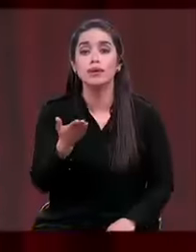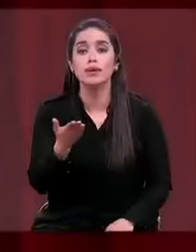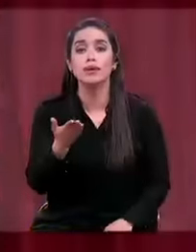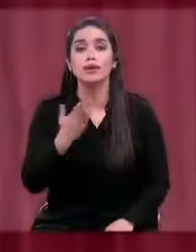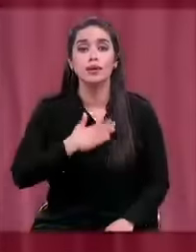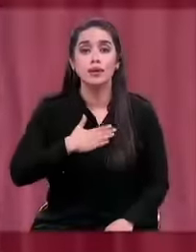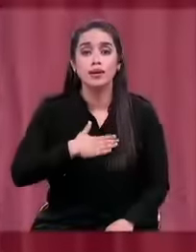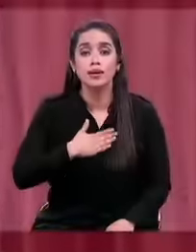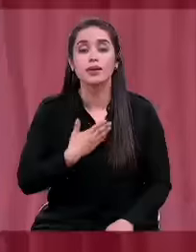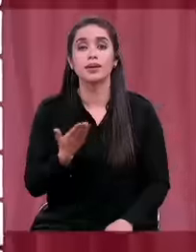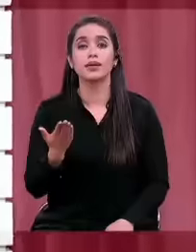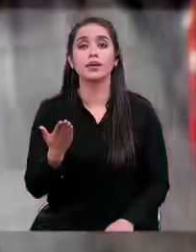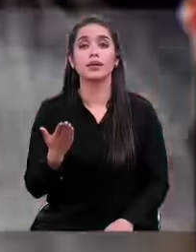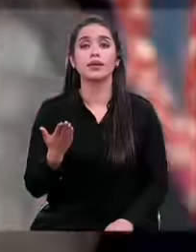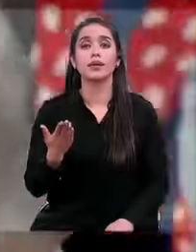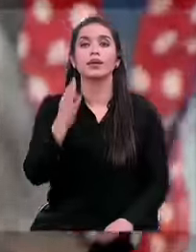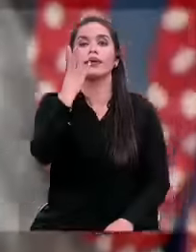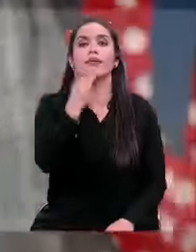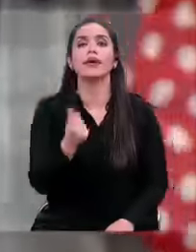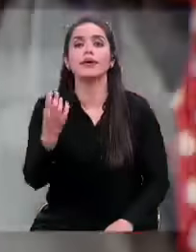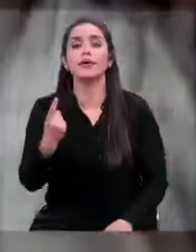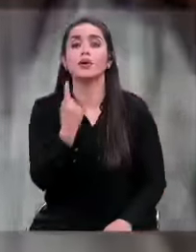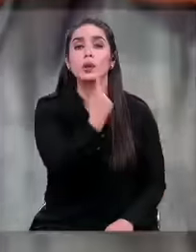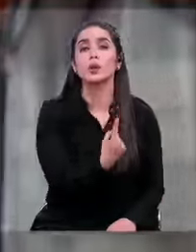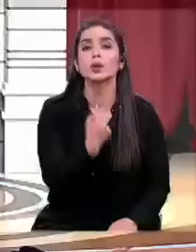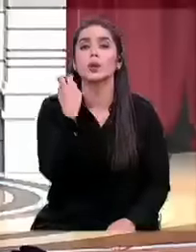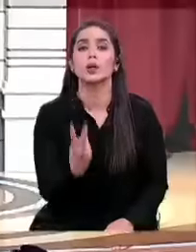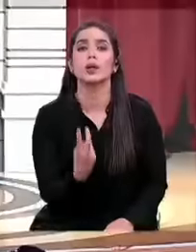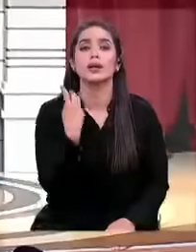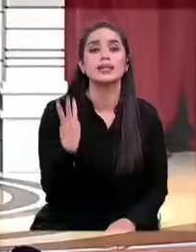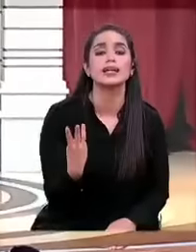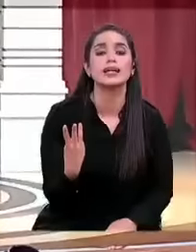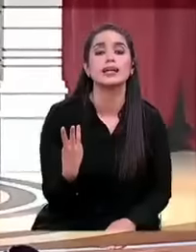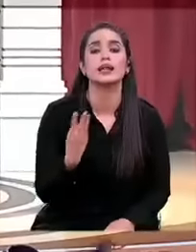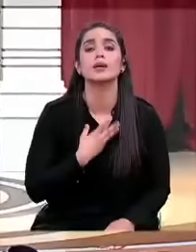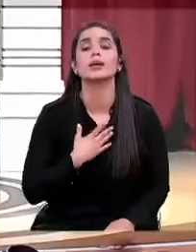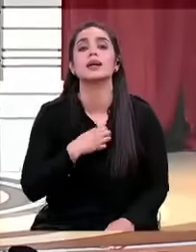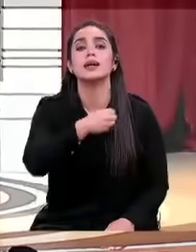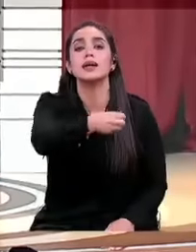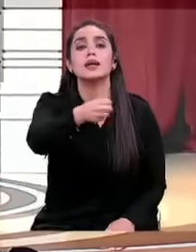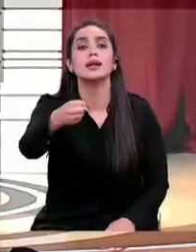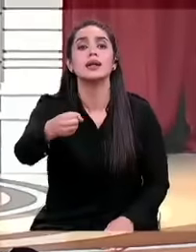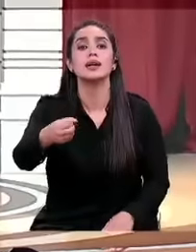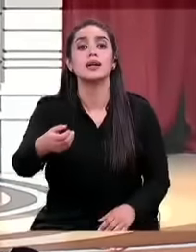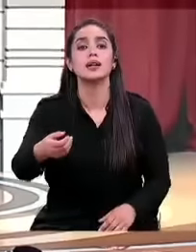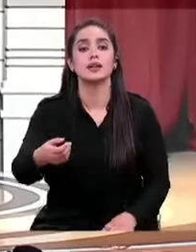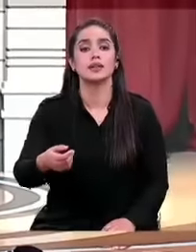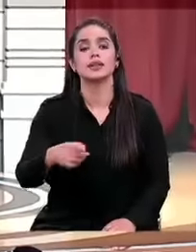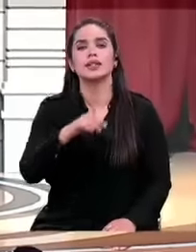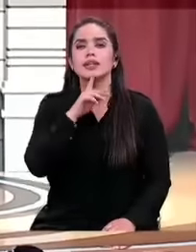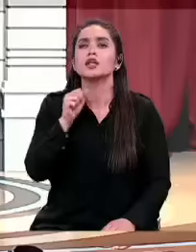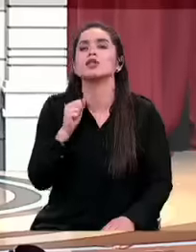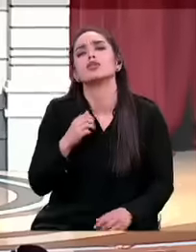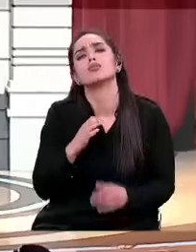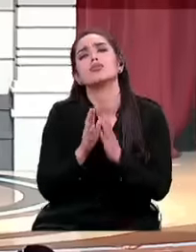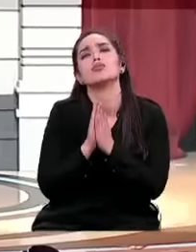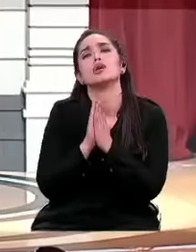a los globitos! ¡Tiene nomás! ¿Cuánto van allá? ¡Uno! ¡Dos! ¡Tres! ¡Tía! ¡Tía, cómprame